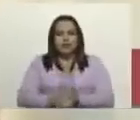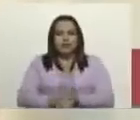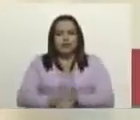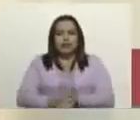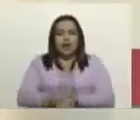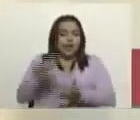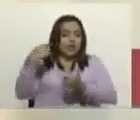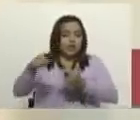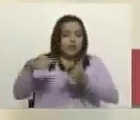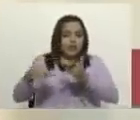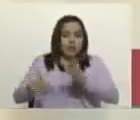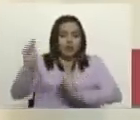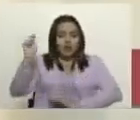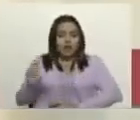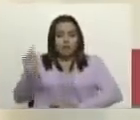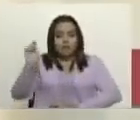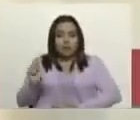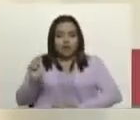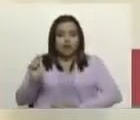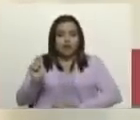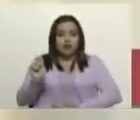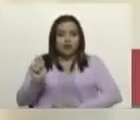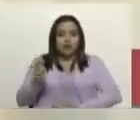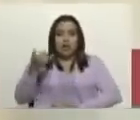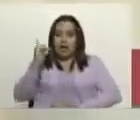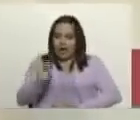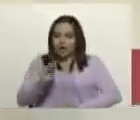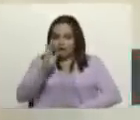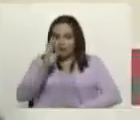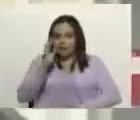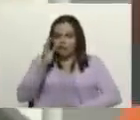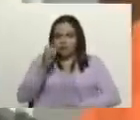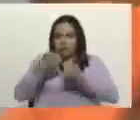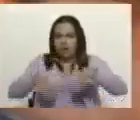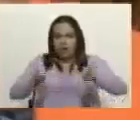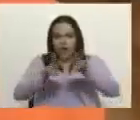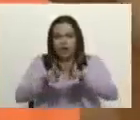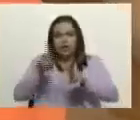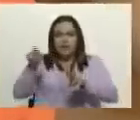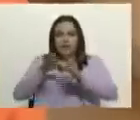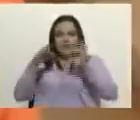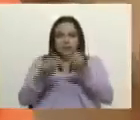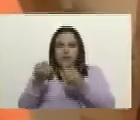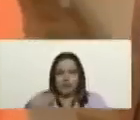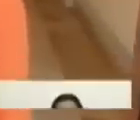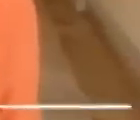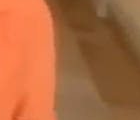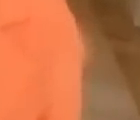los parlamentarios y parlamentarias son decentes y de familias decentes.